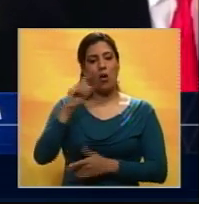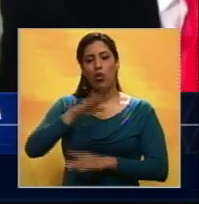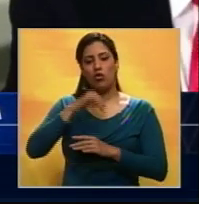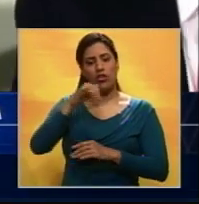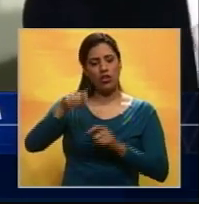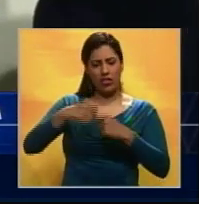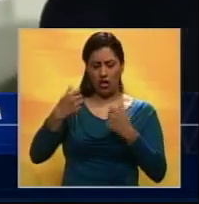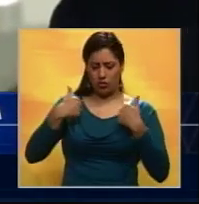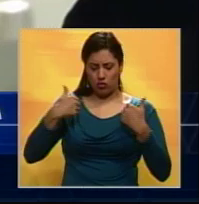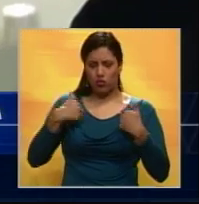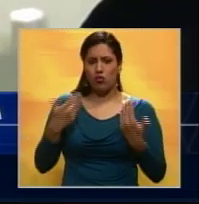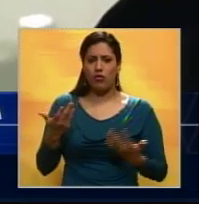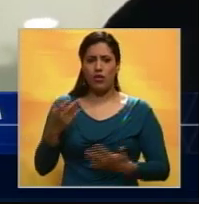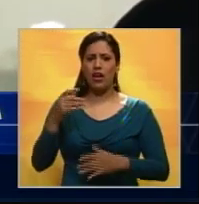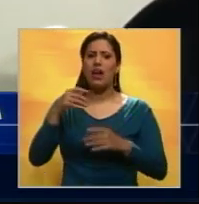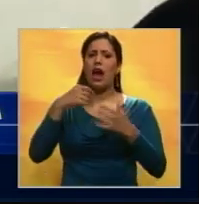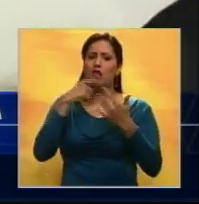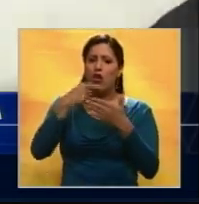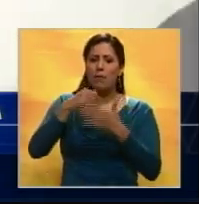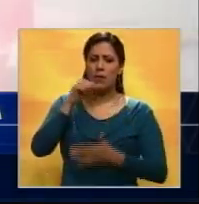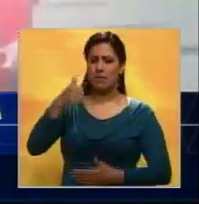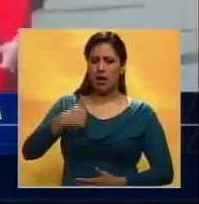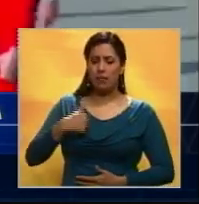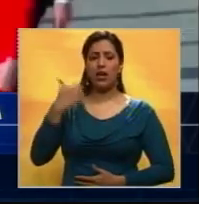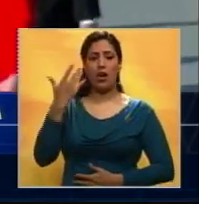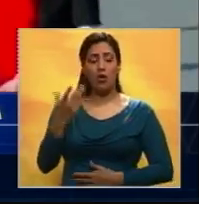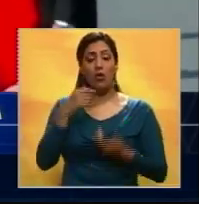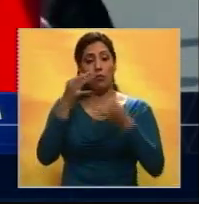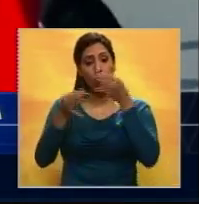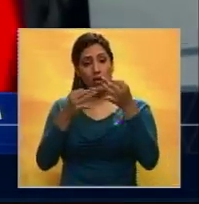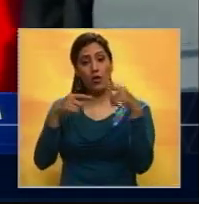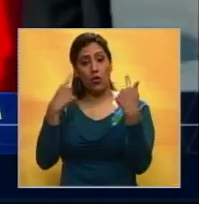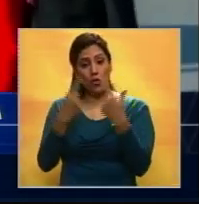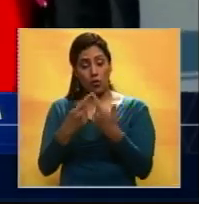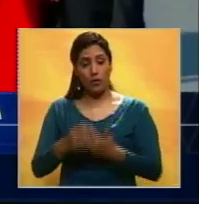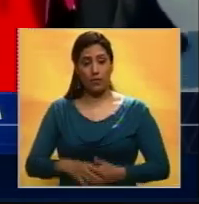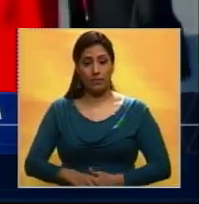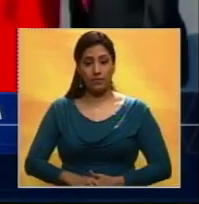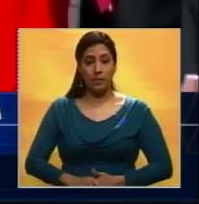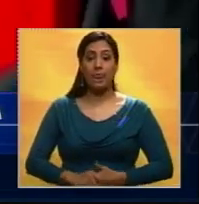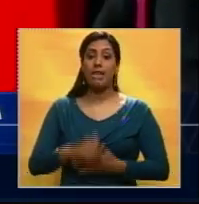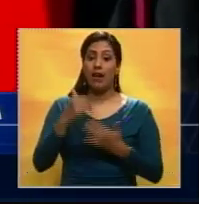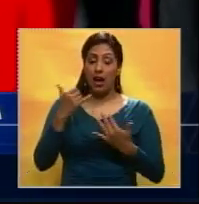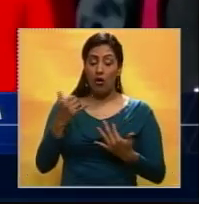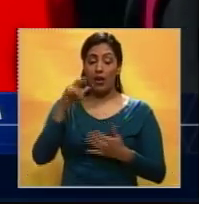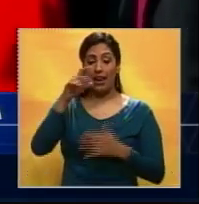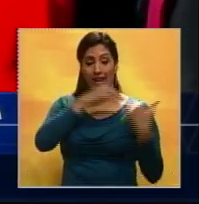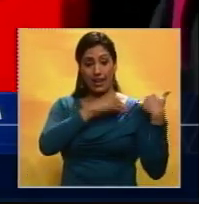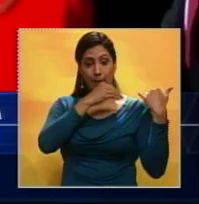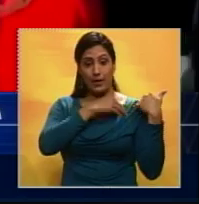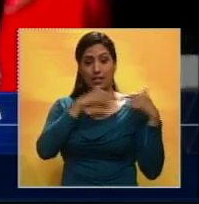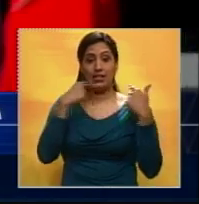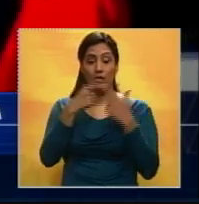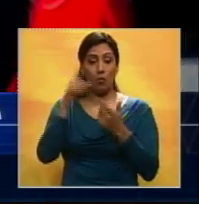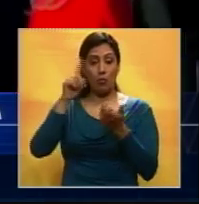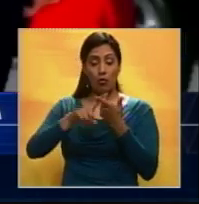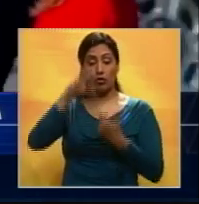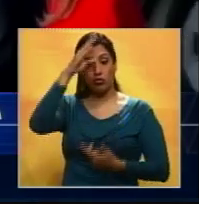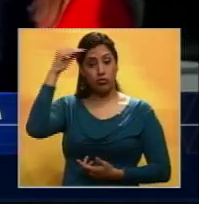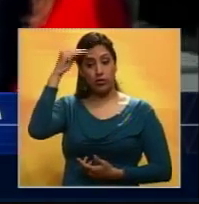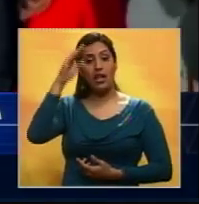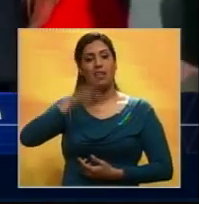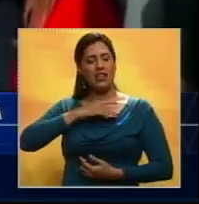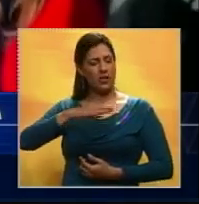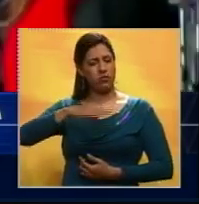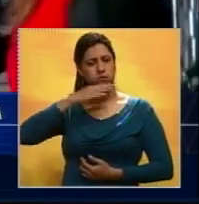por daños y perjuicios a la empresa Mail Media que publica en el Daily Mail Online. Los representantes legales de la esposa de Trump aseguran que ella